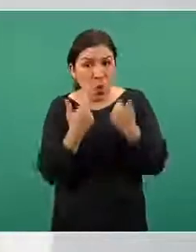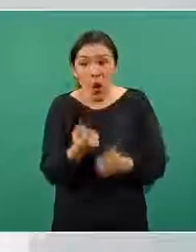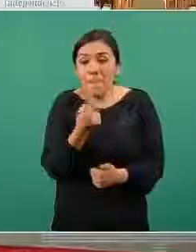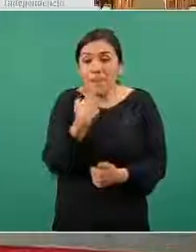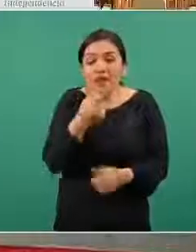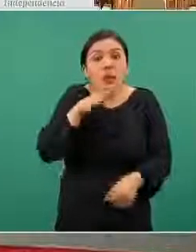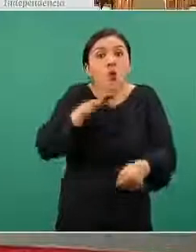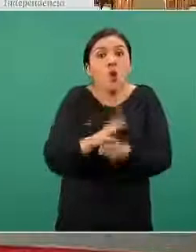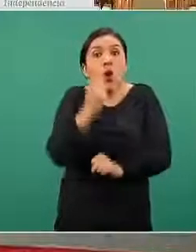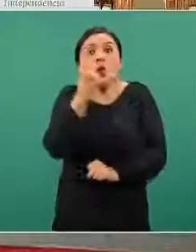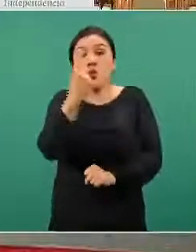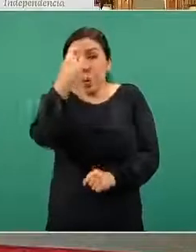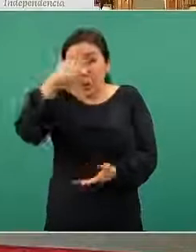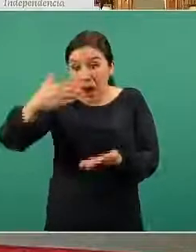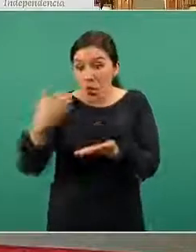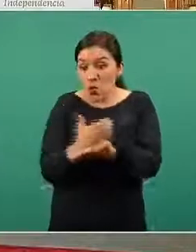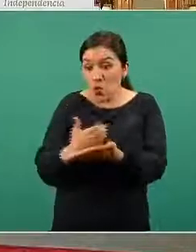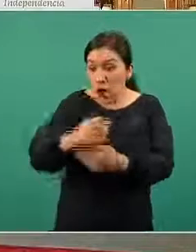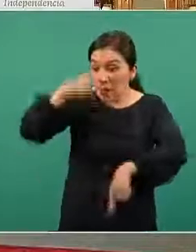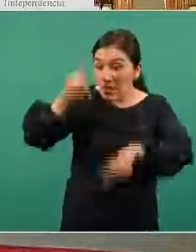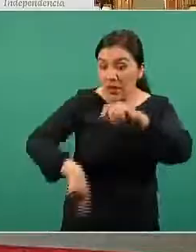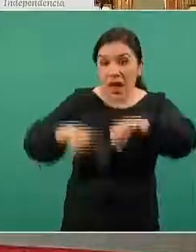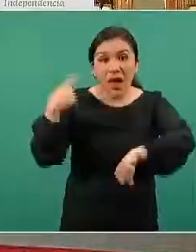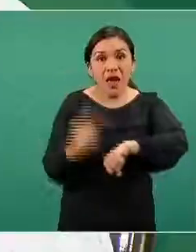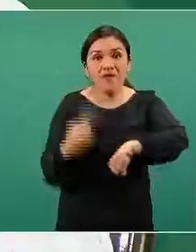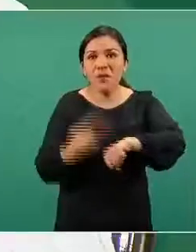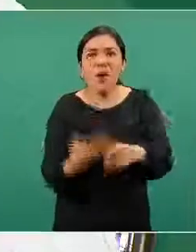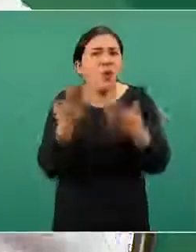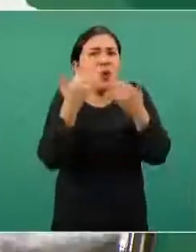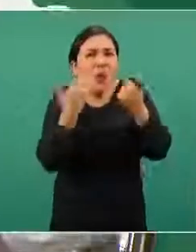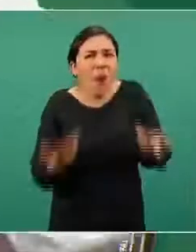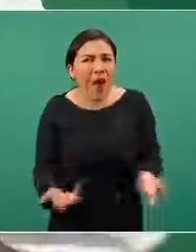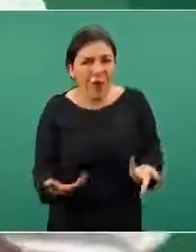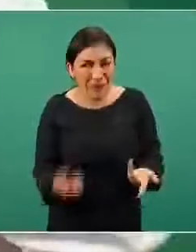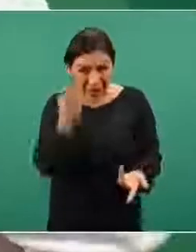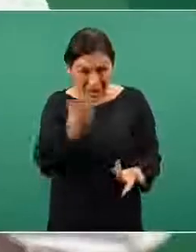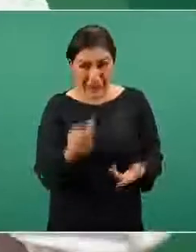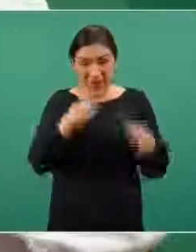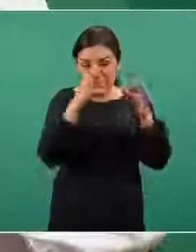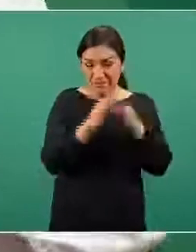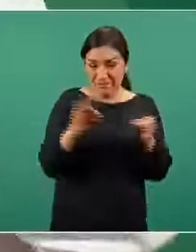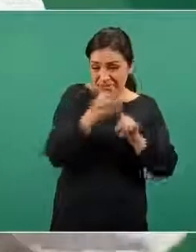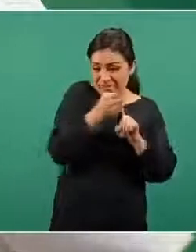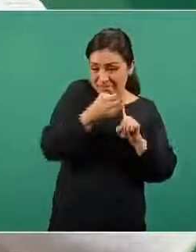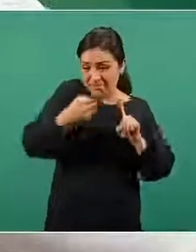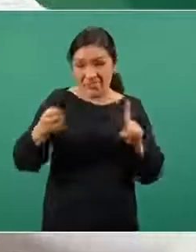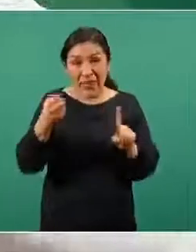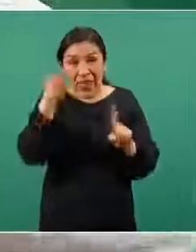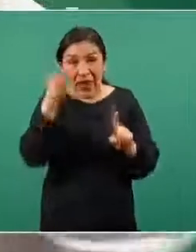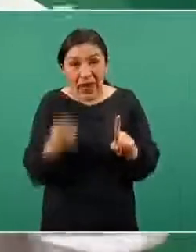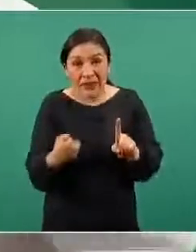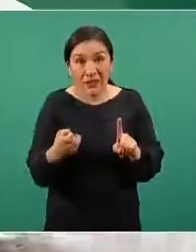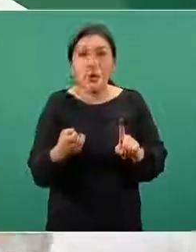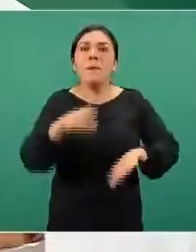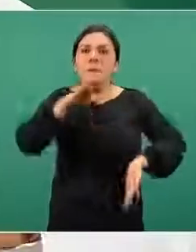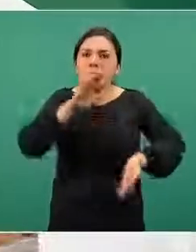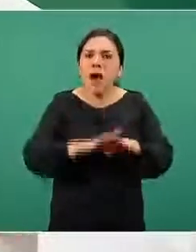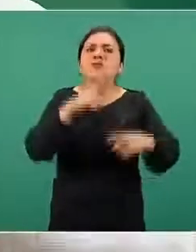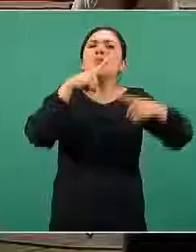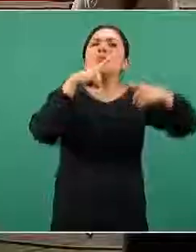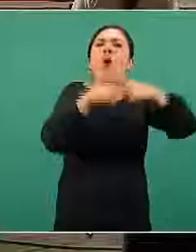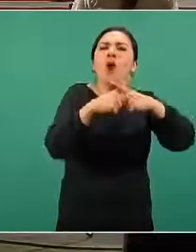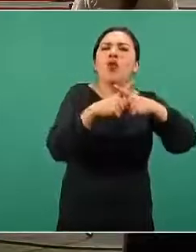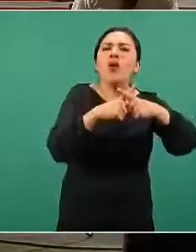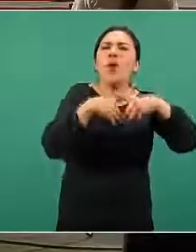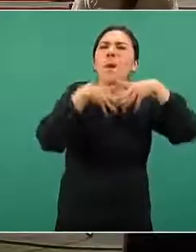fármaco específico para combatirlo. Y esto que les digo, lo multiplicamos,